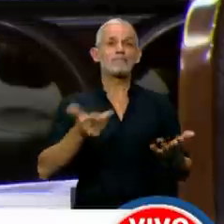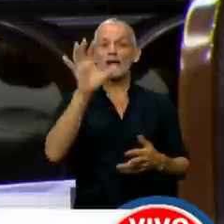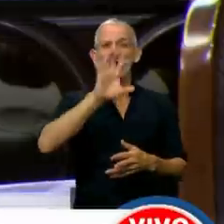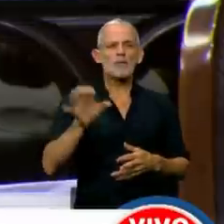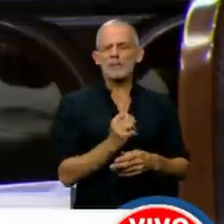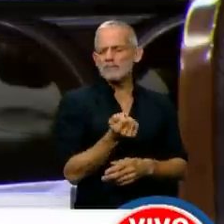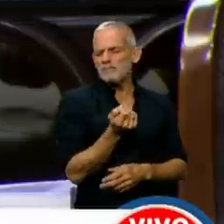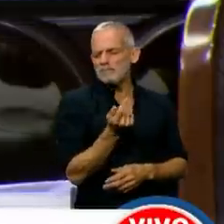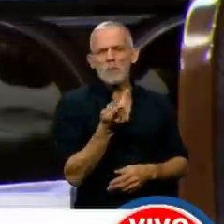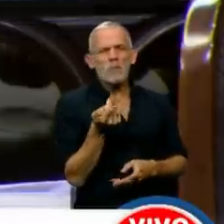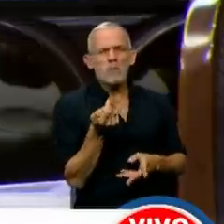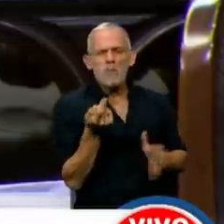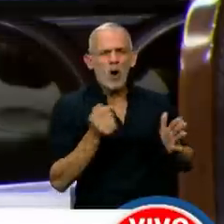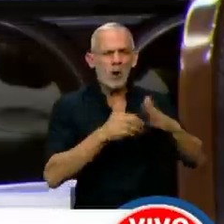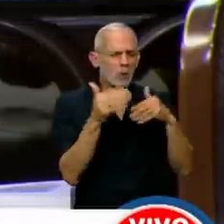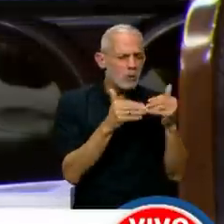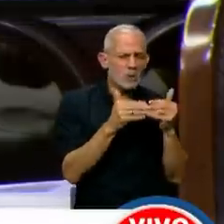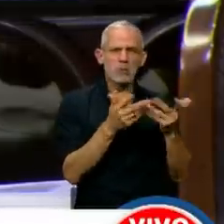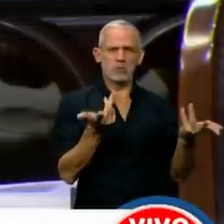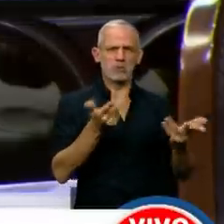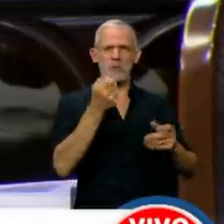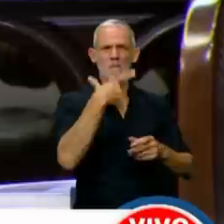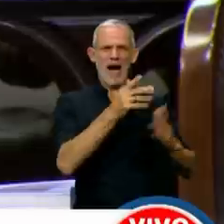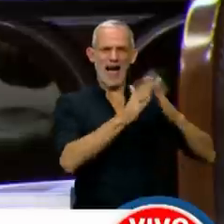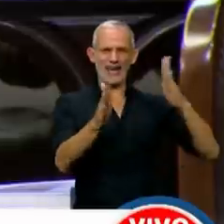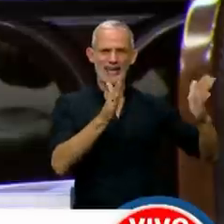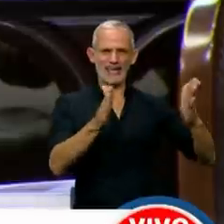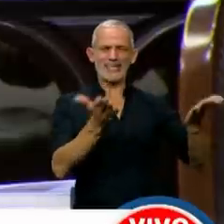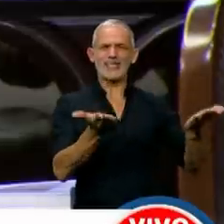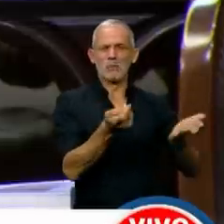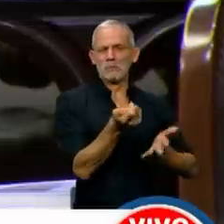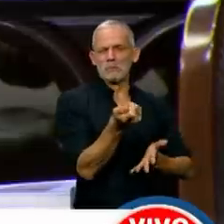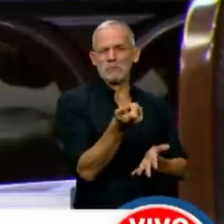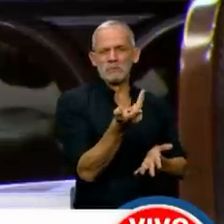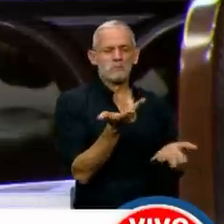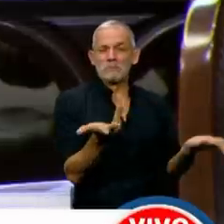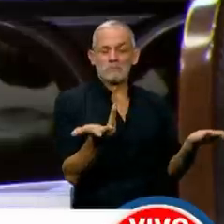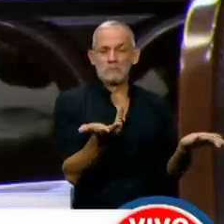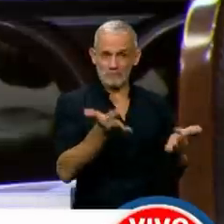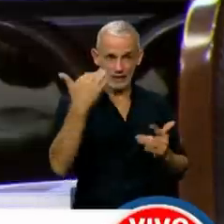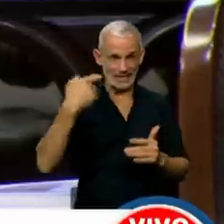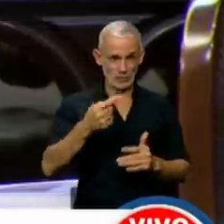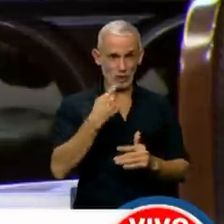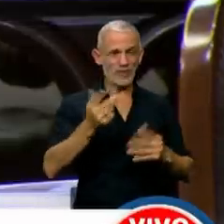contados con los dedos de la mano la obra pública durante la era de macri y quiero decir esto porque lo dije recientemente a la comisión